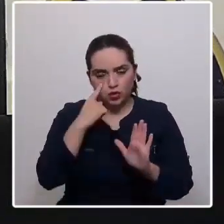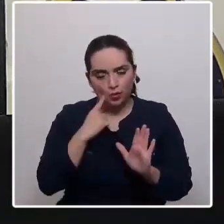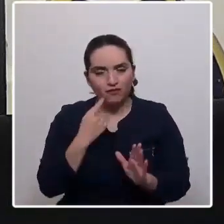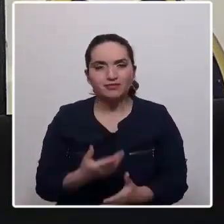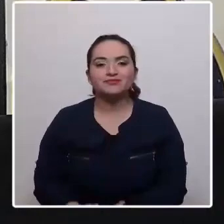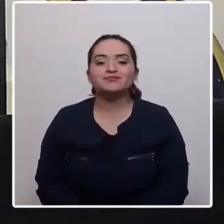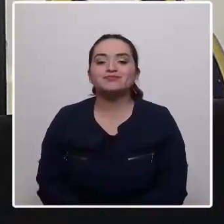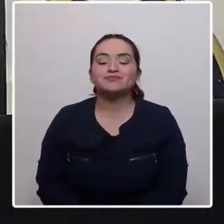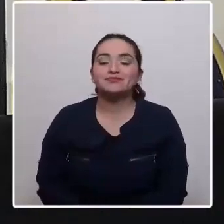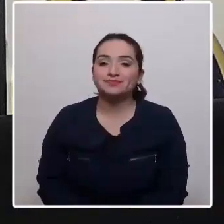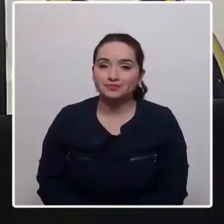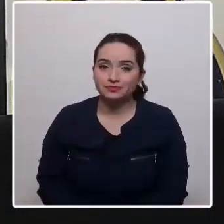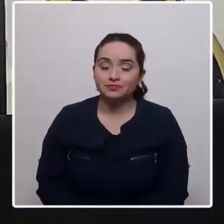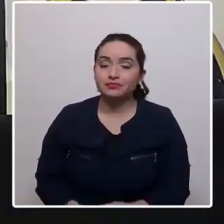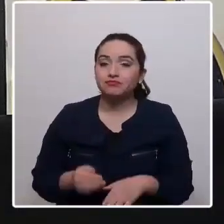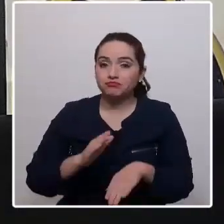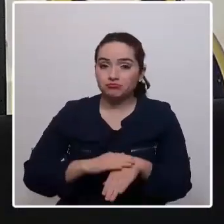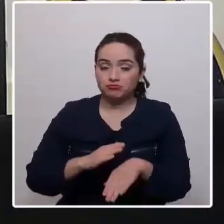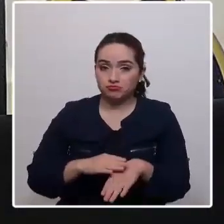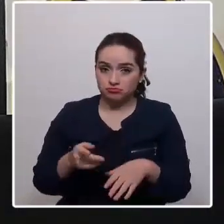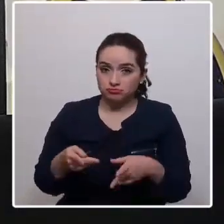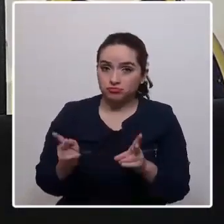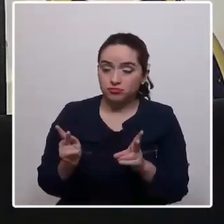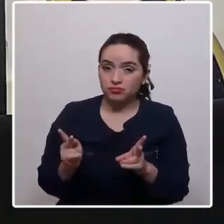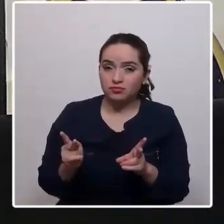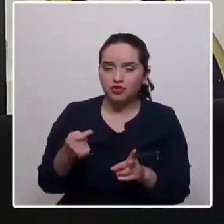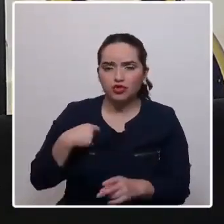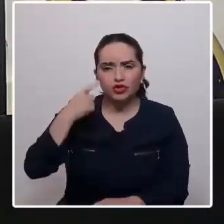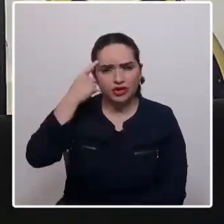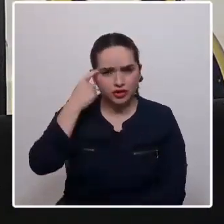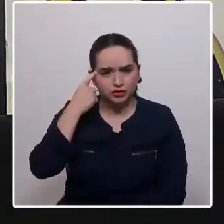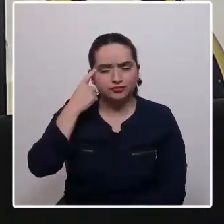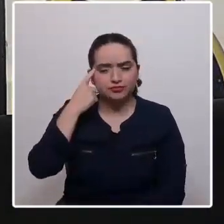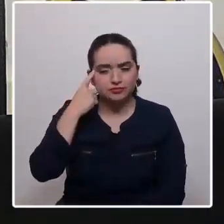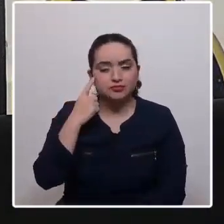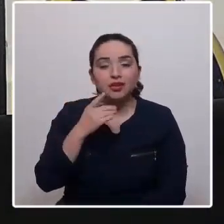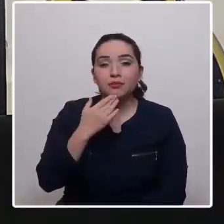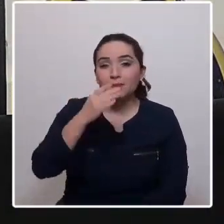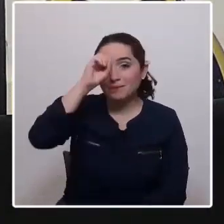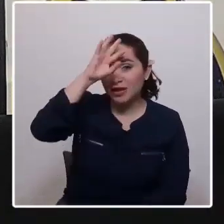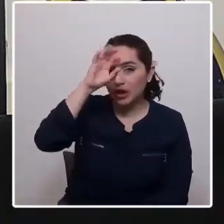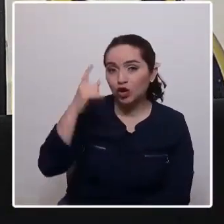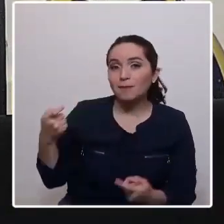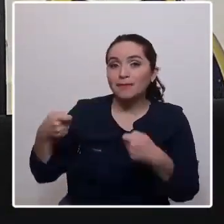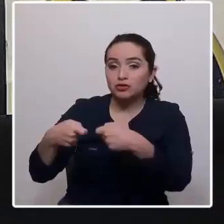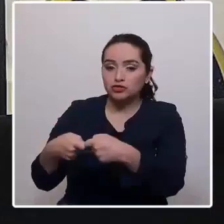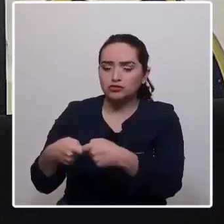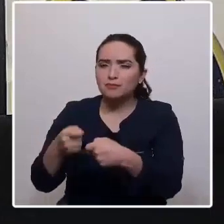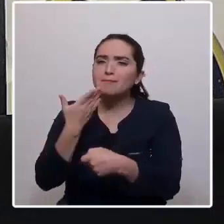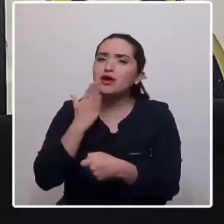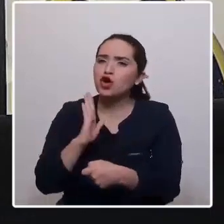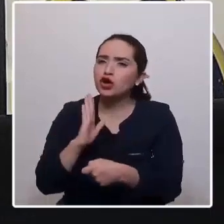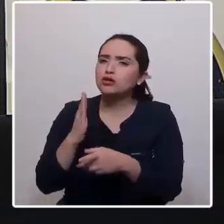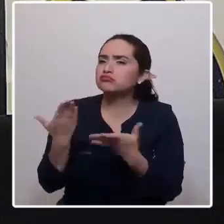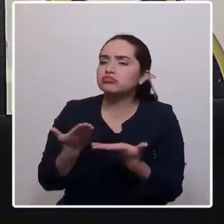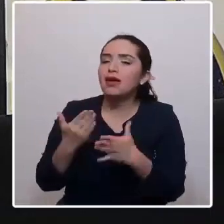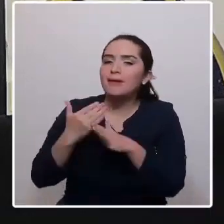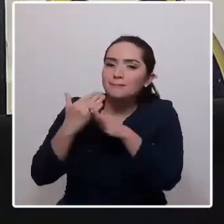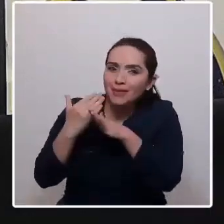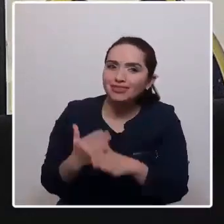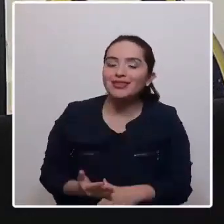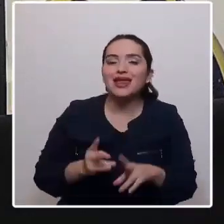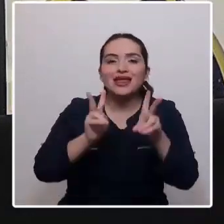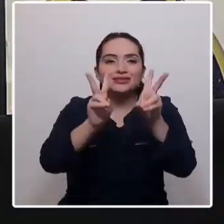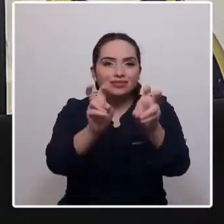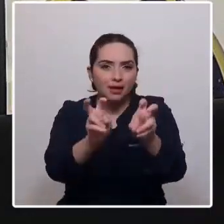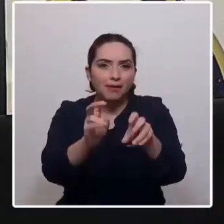al otorgamiento, creo, no solo mi persona, sino también los mineros, que lo más sensato es mantener dicha materia, el